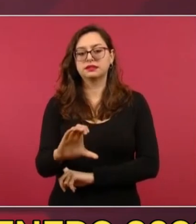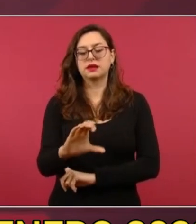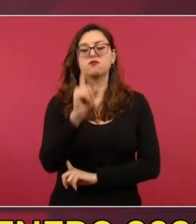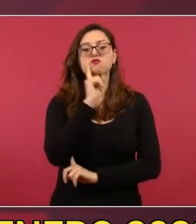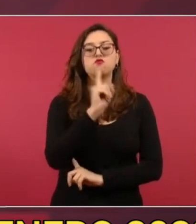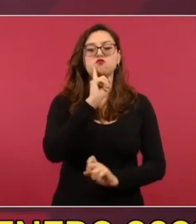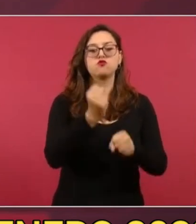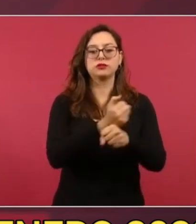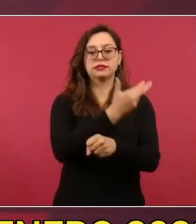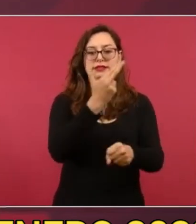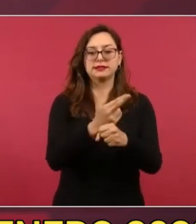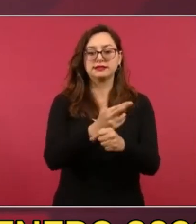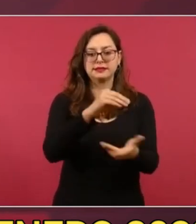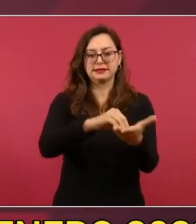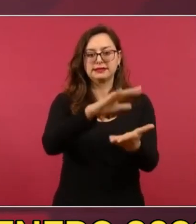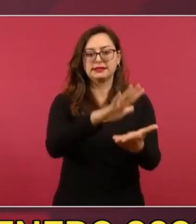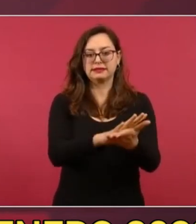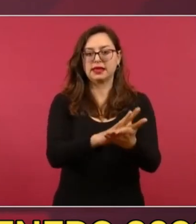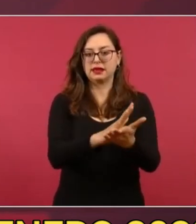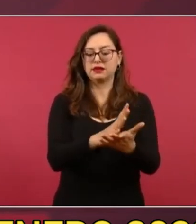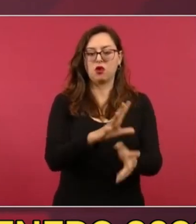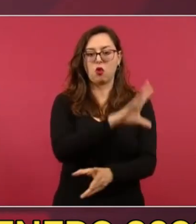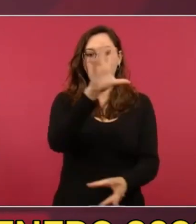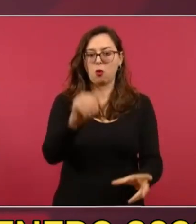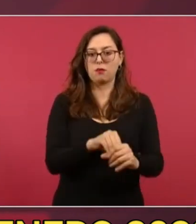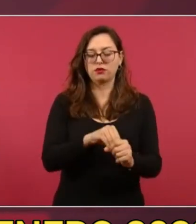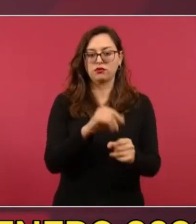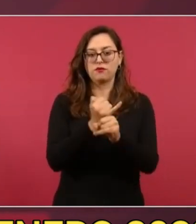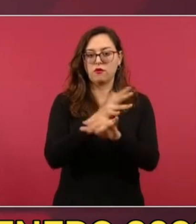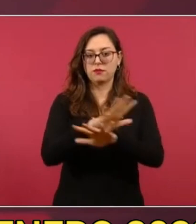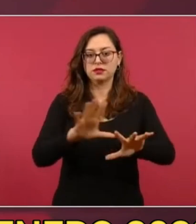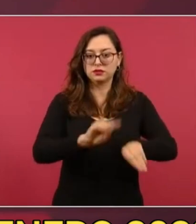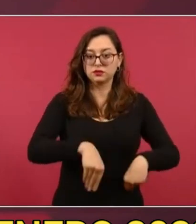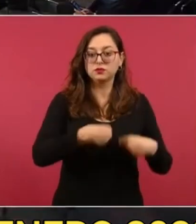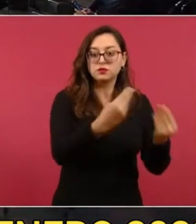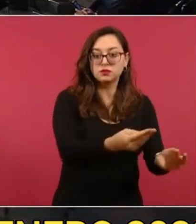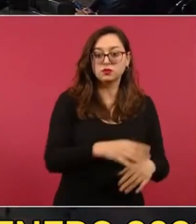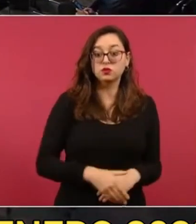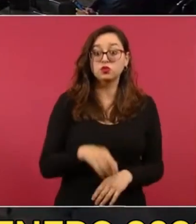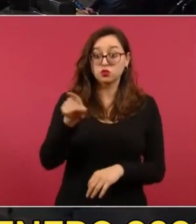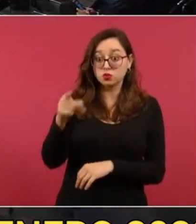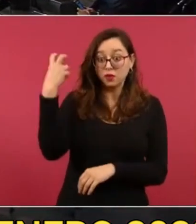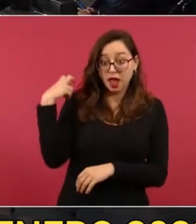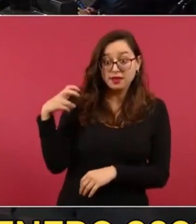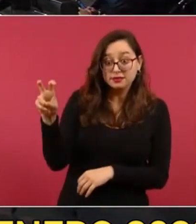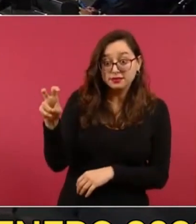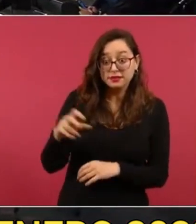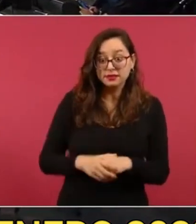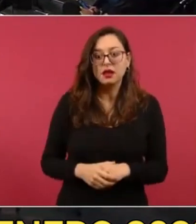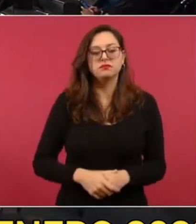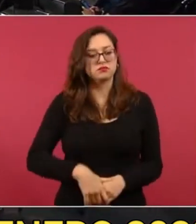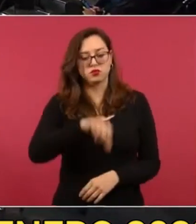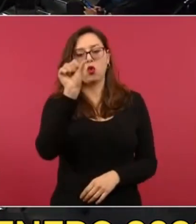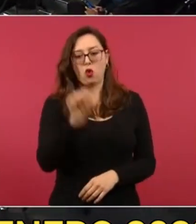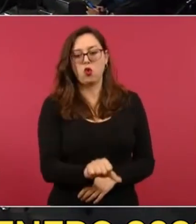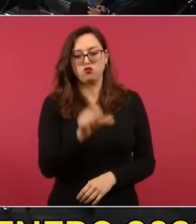que se entrevisten el día de hoy. ¿Tú vienes de allá? Sí. Sí, el día de hoy te va a